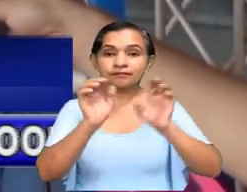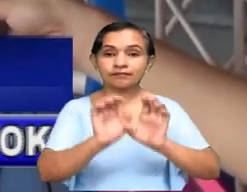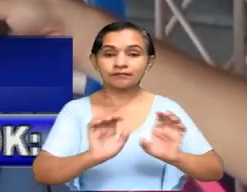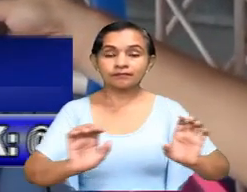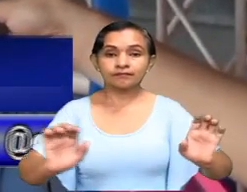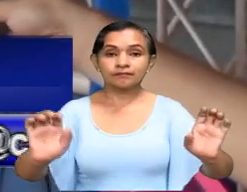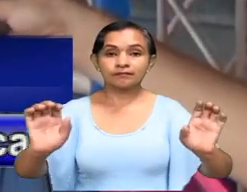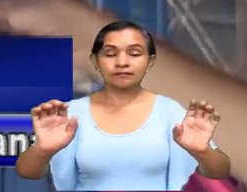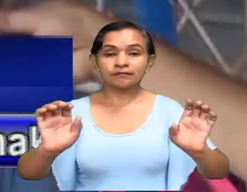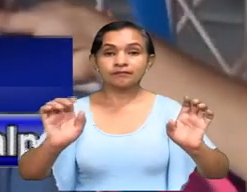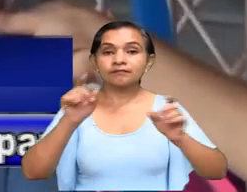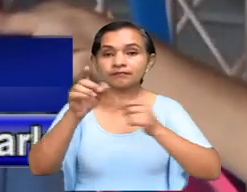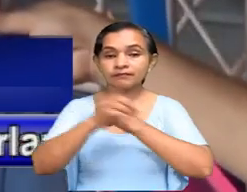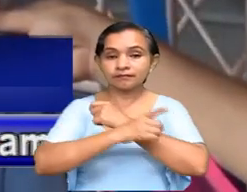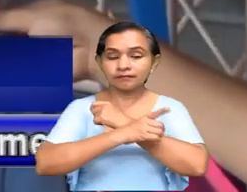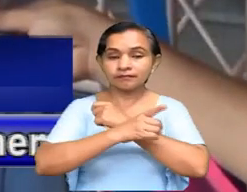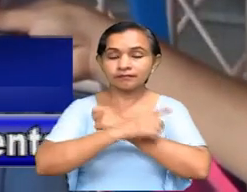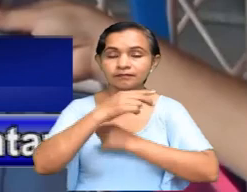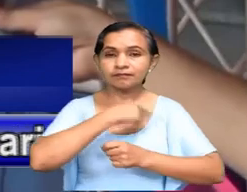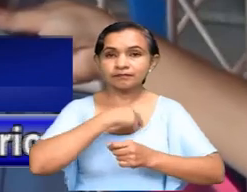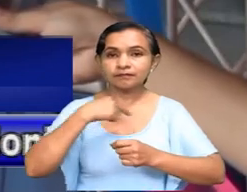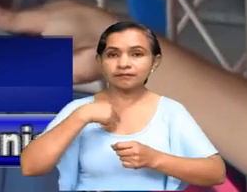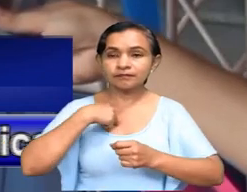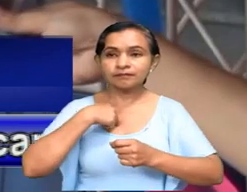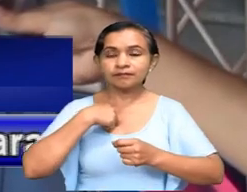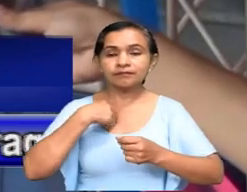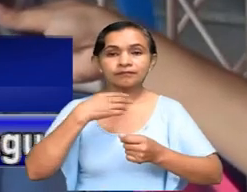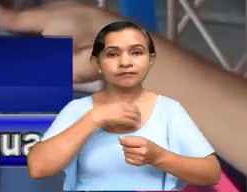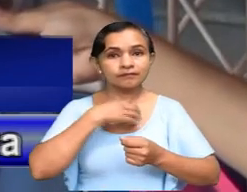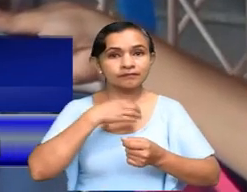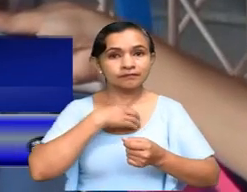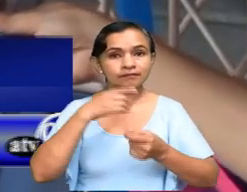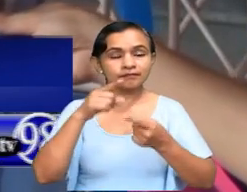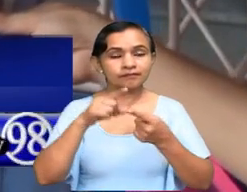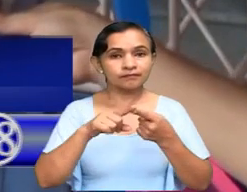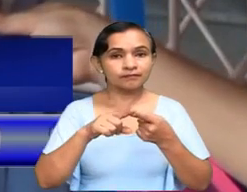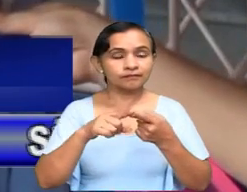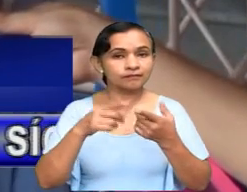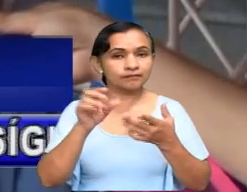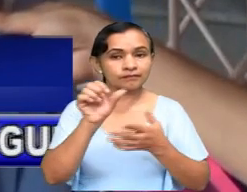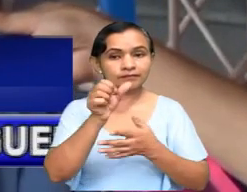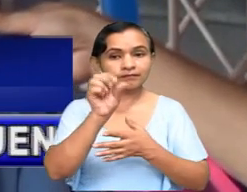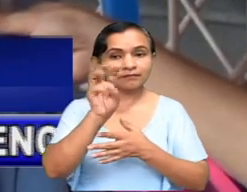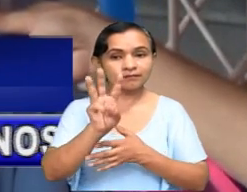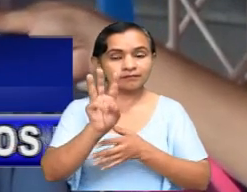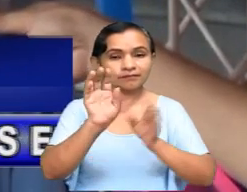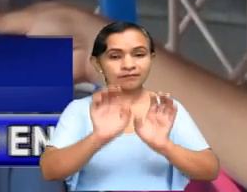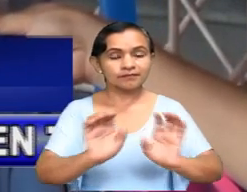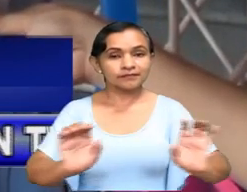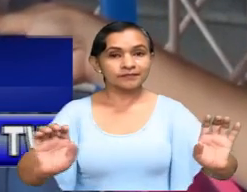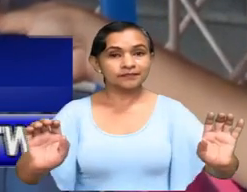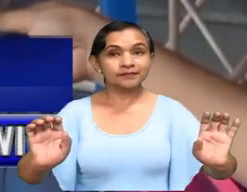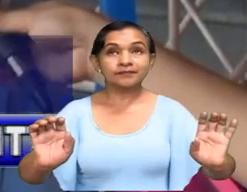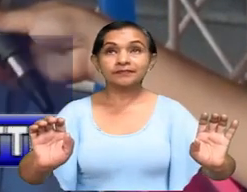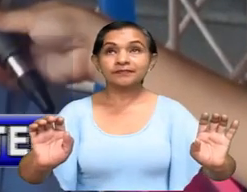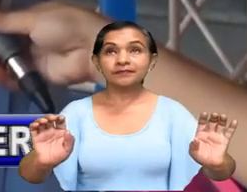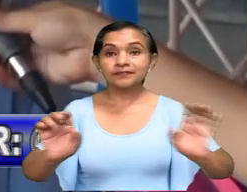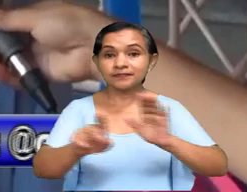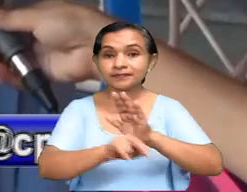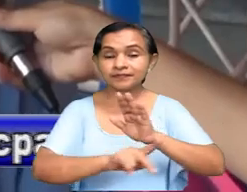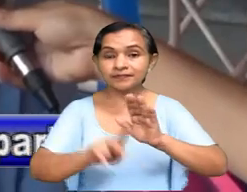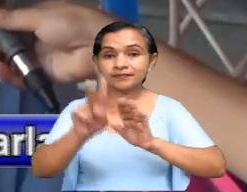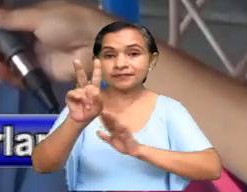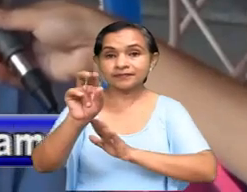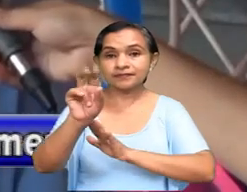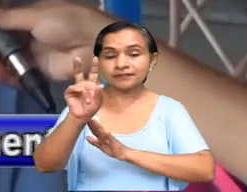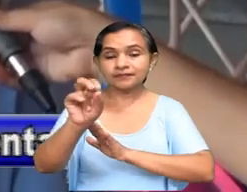nicaragüense del comandante Daniel. Estaremos llevando ese protagonismo 63 niños de educación primaria y 20